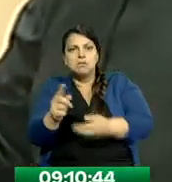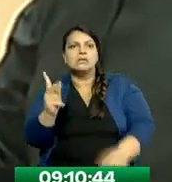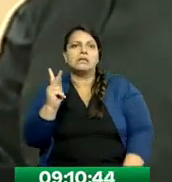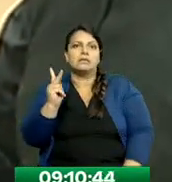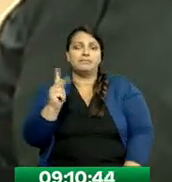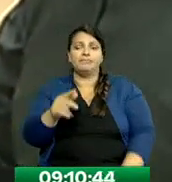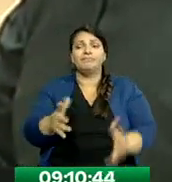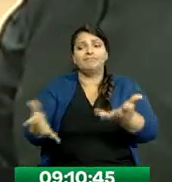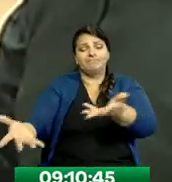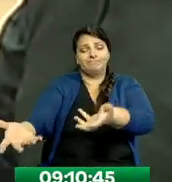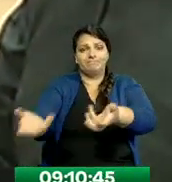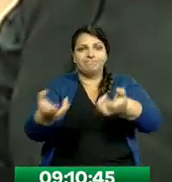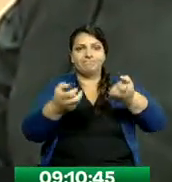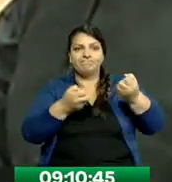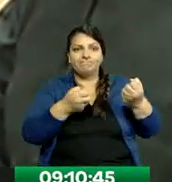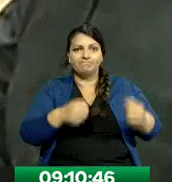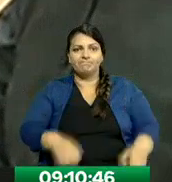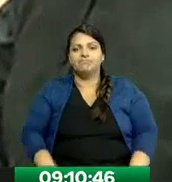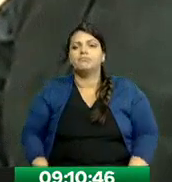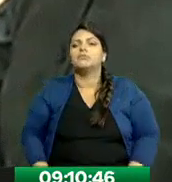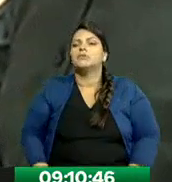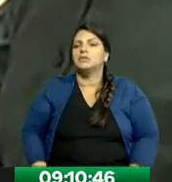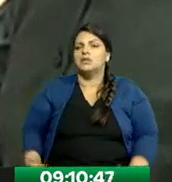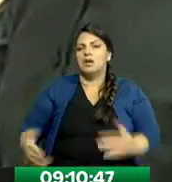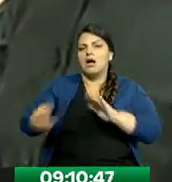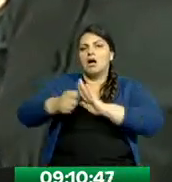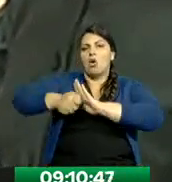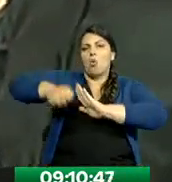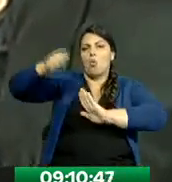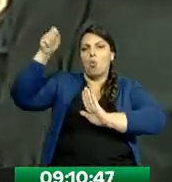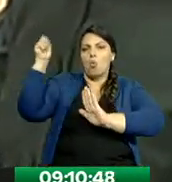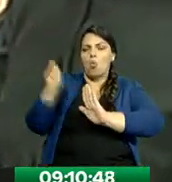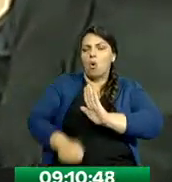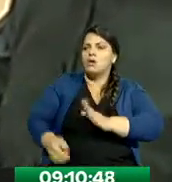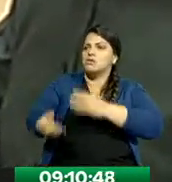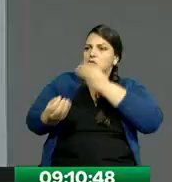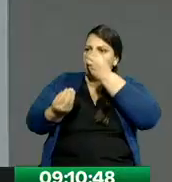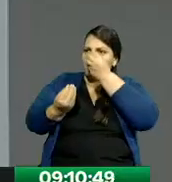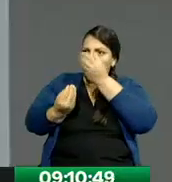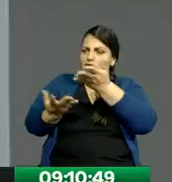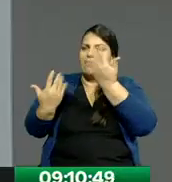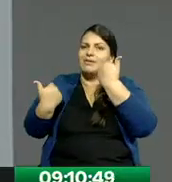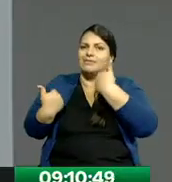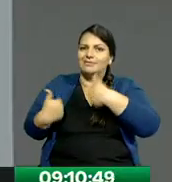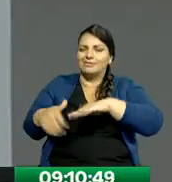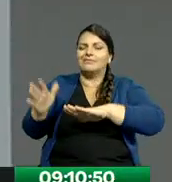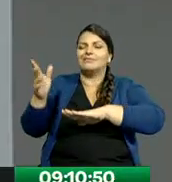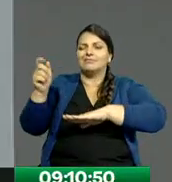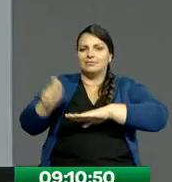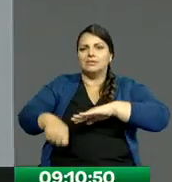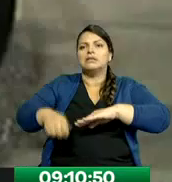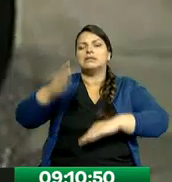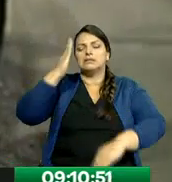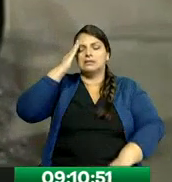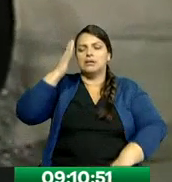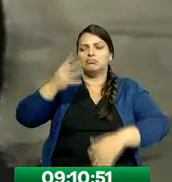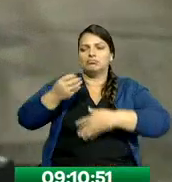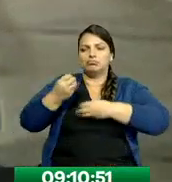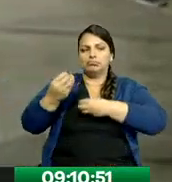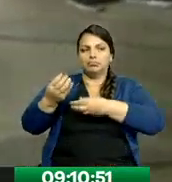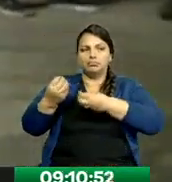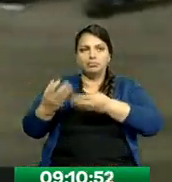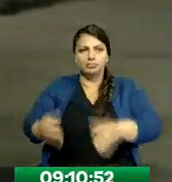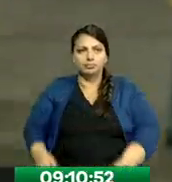fines investigativos, son puestos a conocimiento del juez competente para la audiencia respectiva, que será en las próximas horas. Los detenidos fueron llevados durante